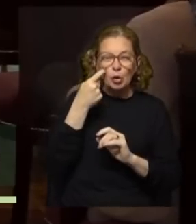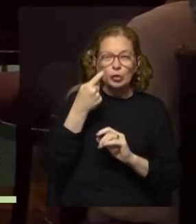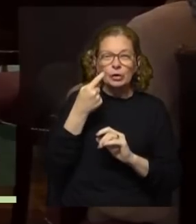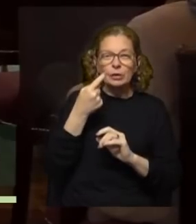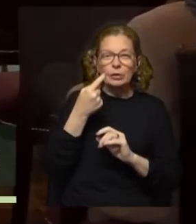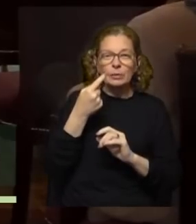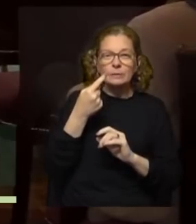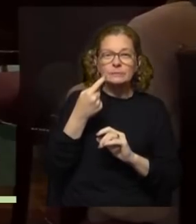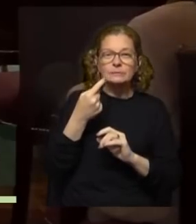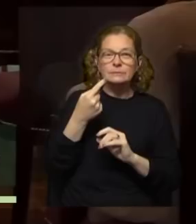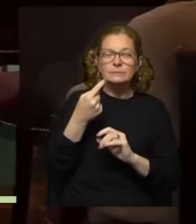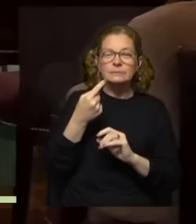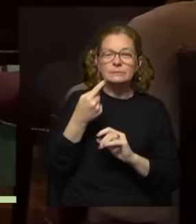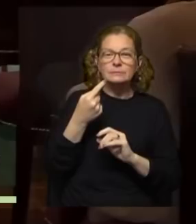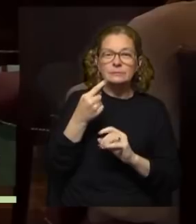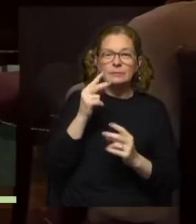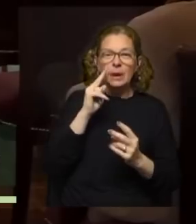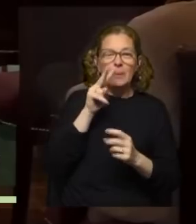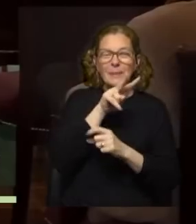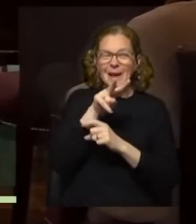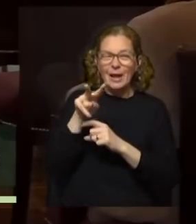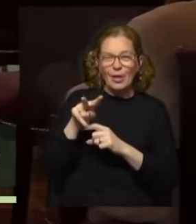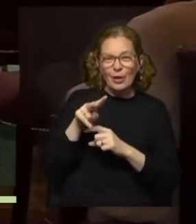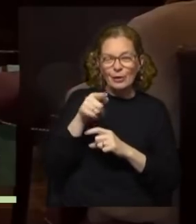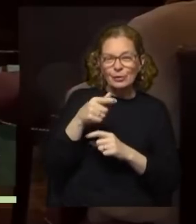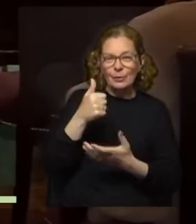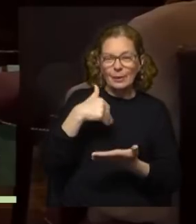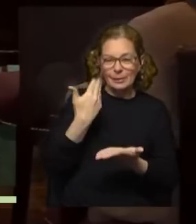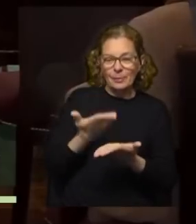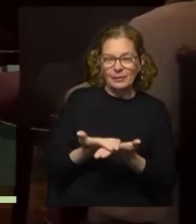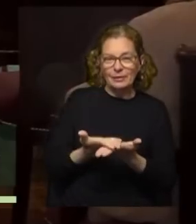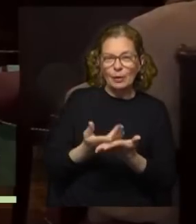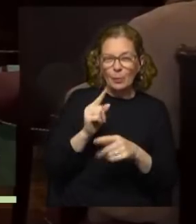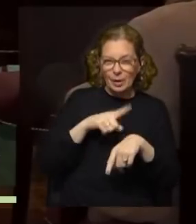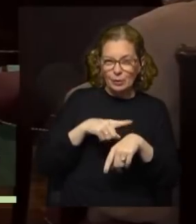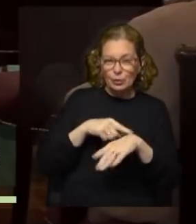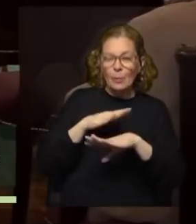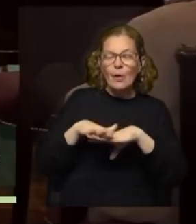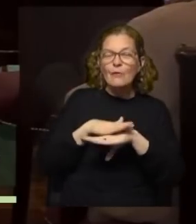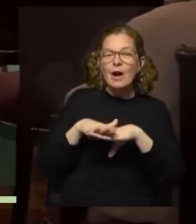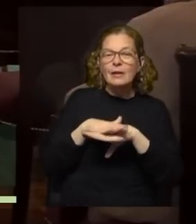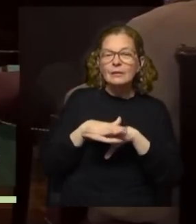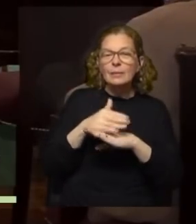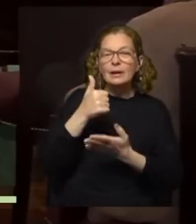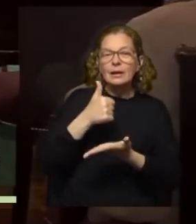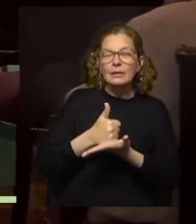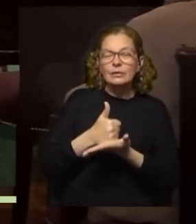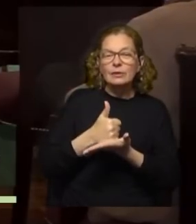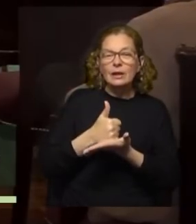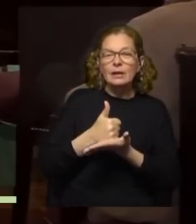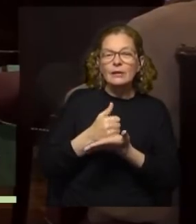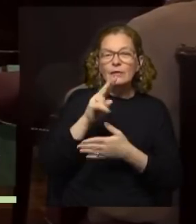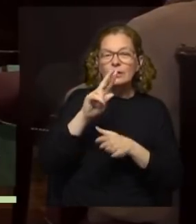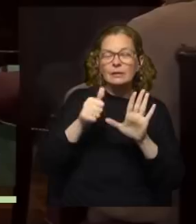el mirador del Cerro Así que esto se va a estar presentando en unos minutos unas bases que van a estar presentes entre el 26 de octubre